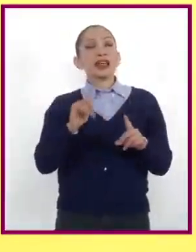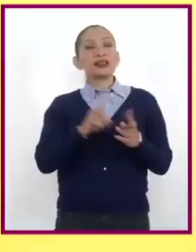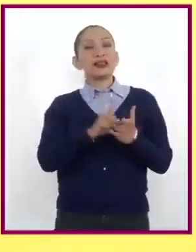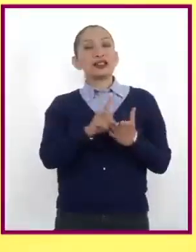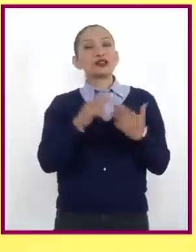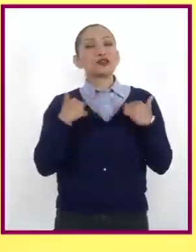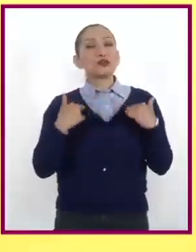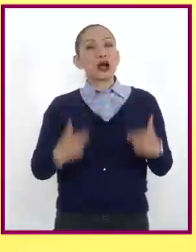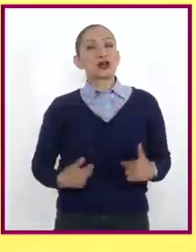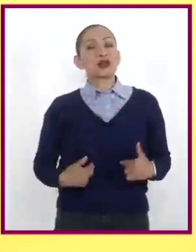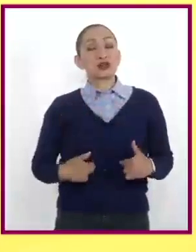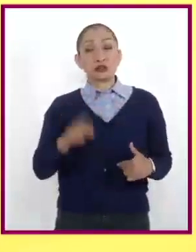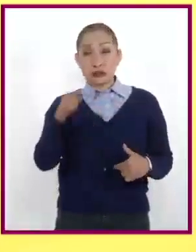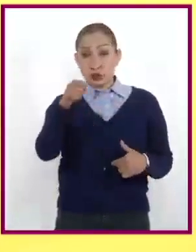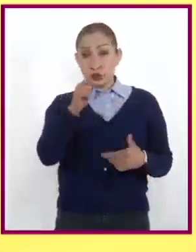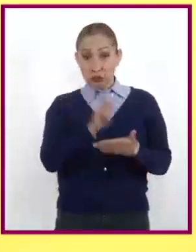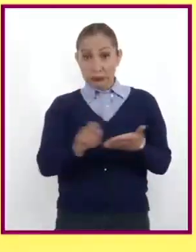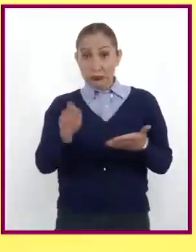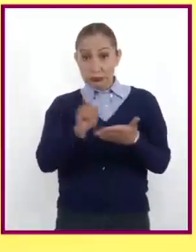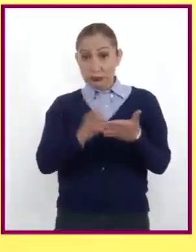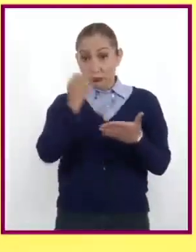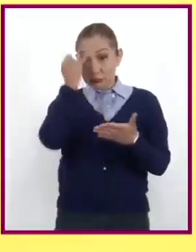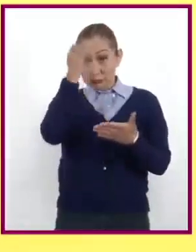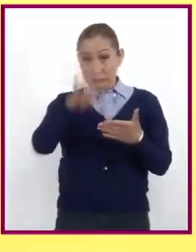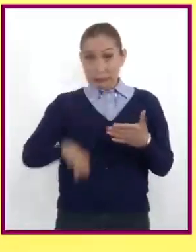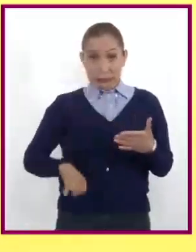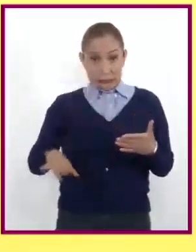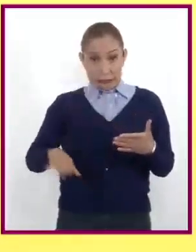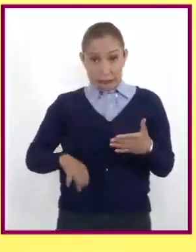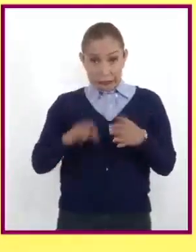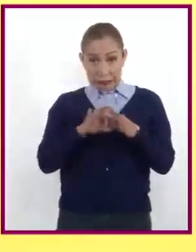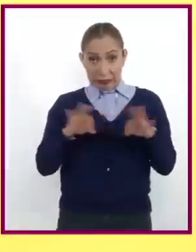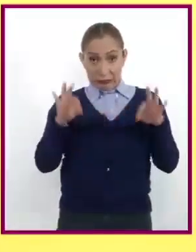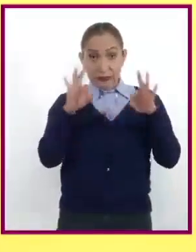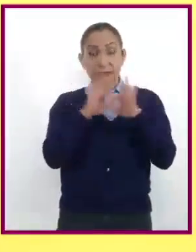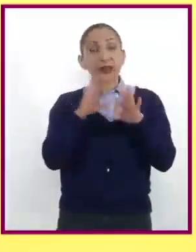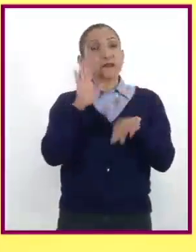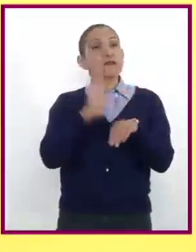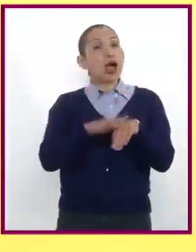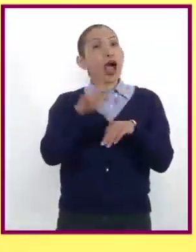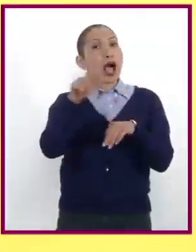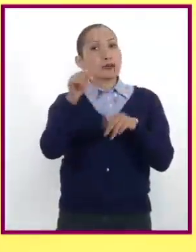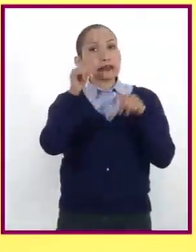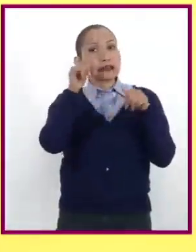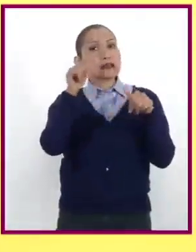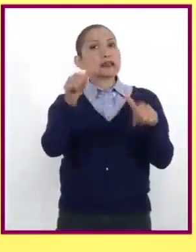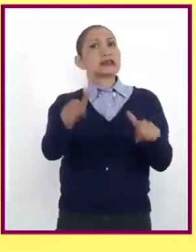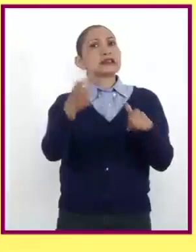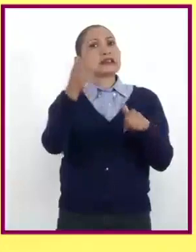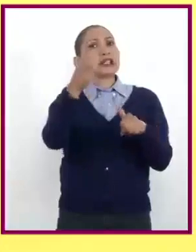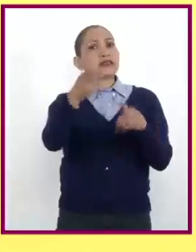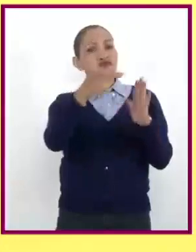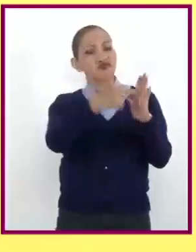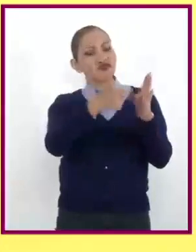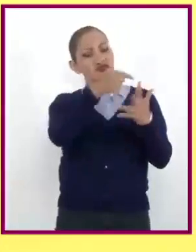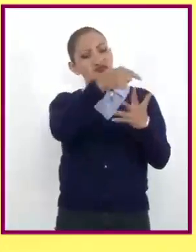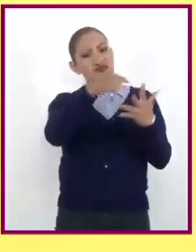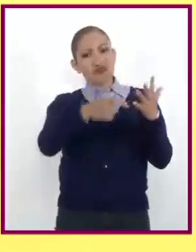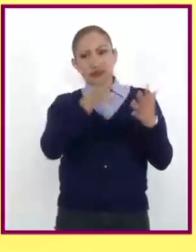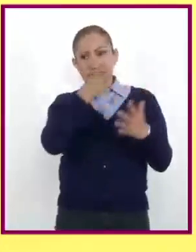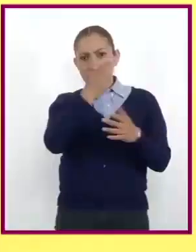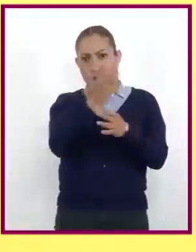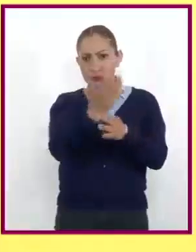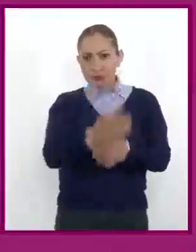Humanos. Recuerden tomar nota de las ideas que les parezcan más relevantes. Sobre todo, presten atención a los principios que se